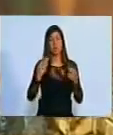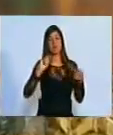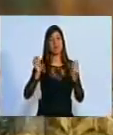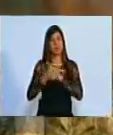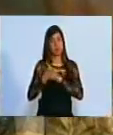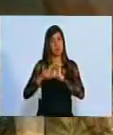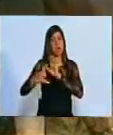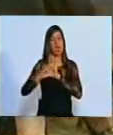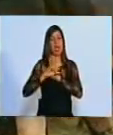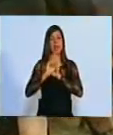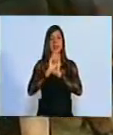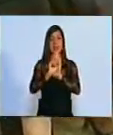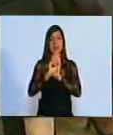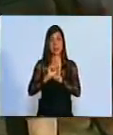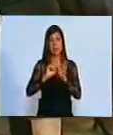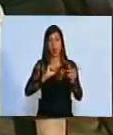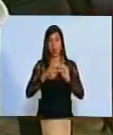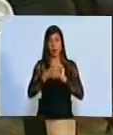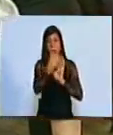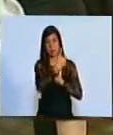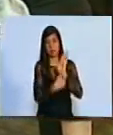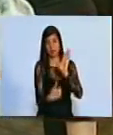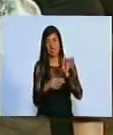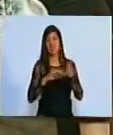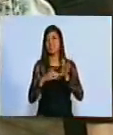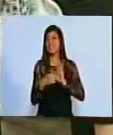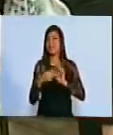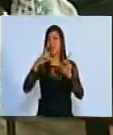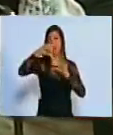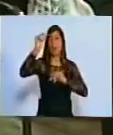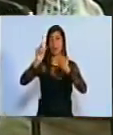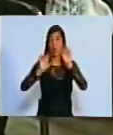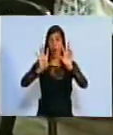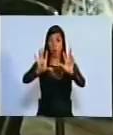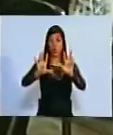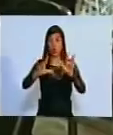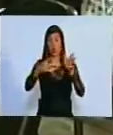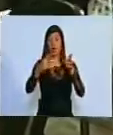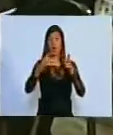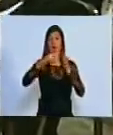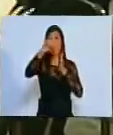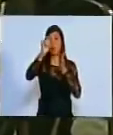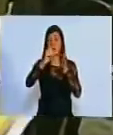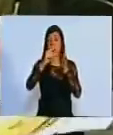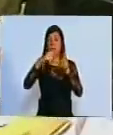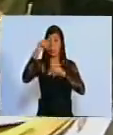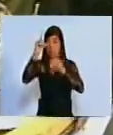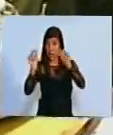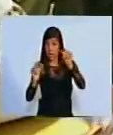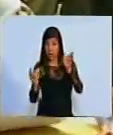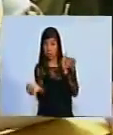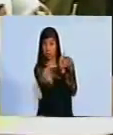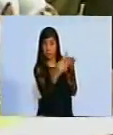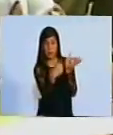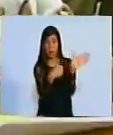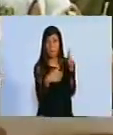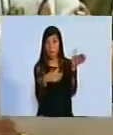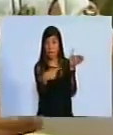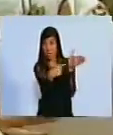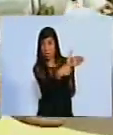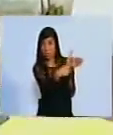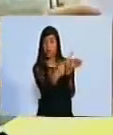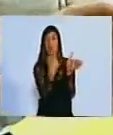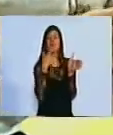la Ley de Símbolos, la cual añade la octava estrella a la bandera nacional y coloca el caballo de Bolívar